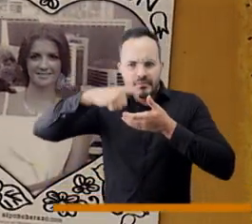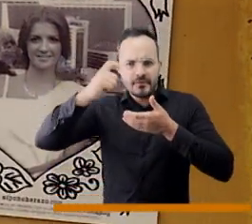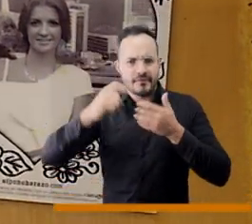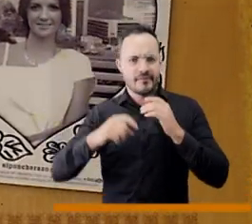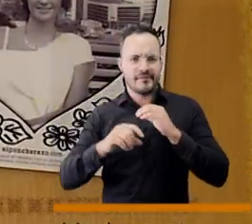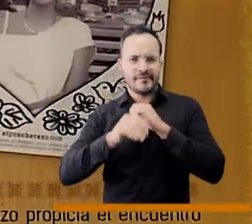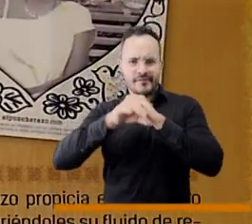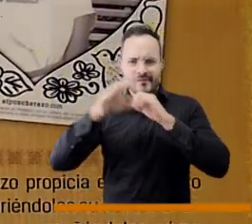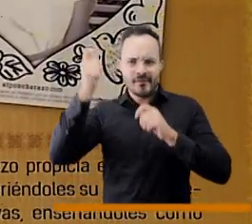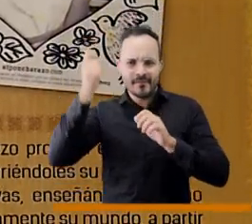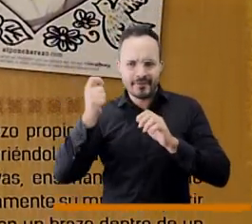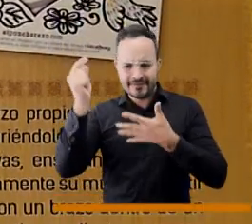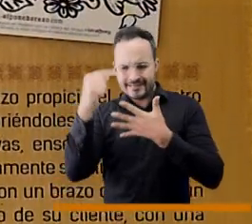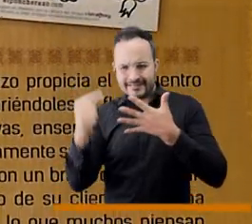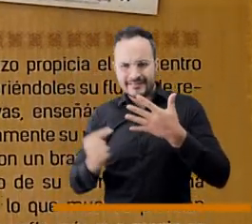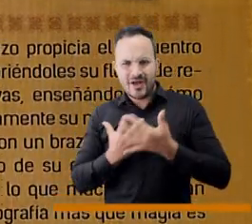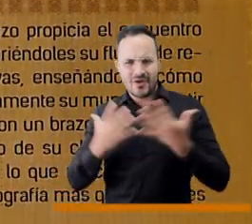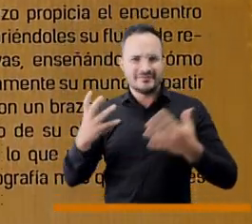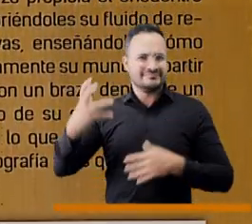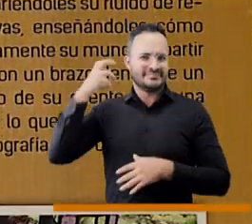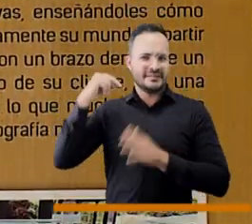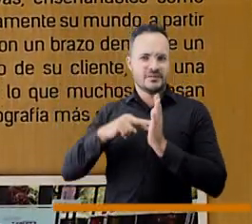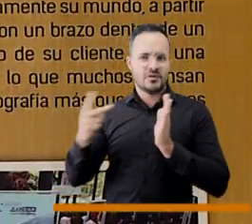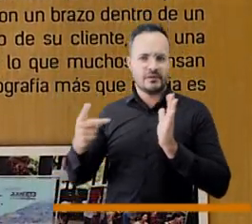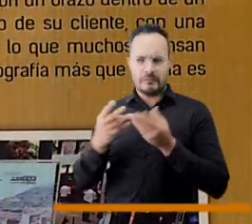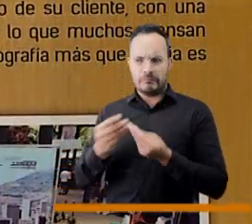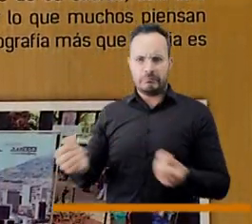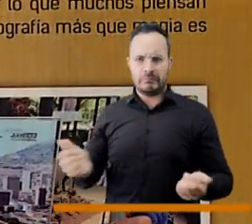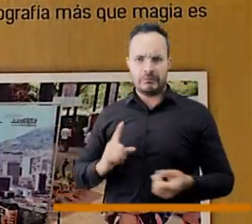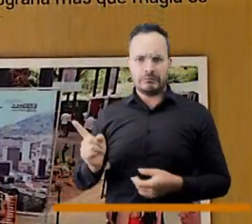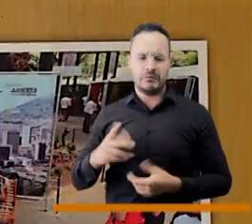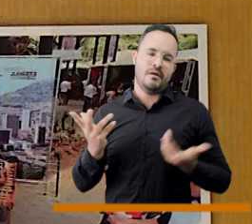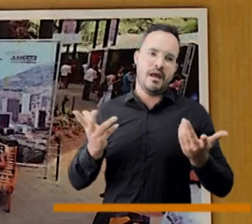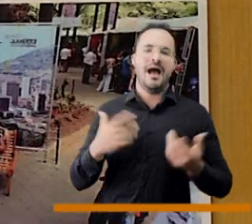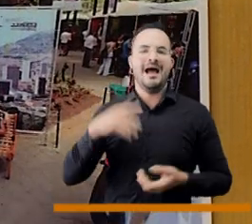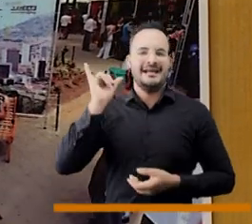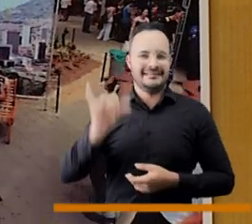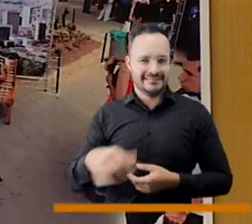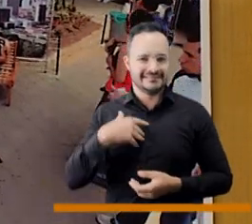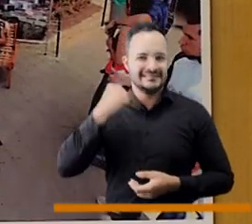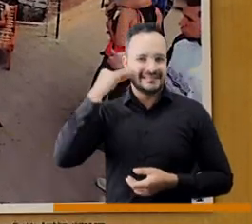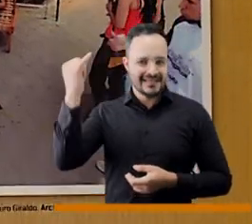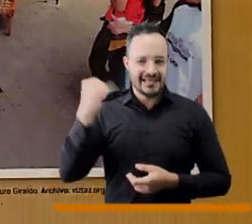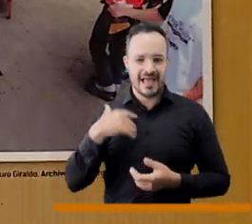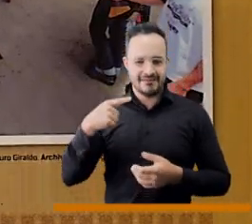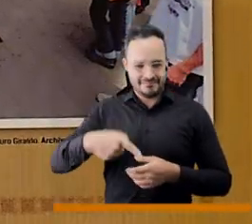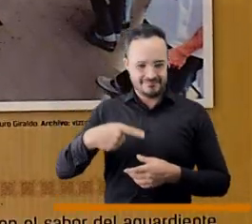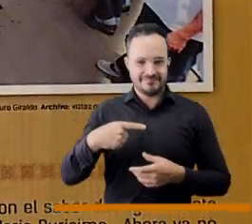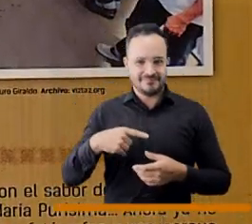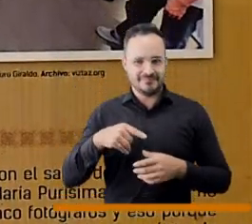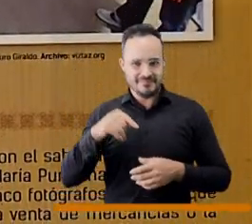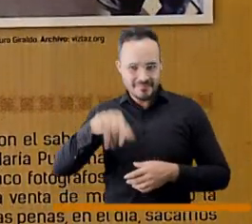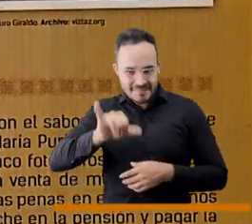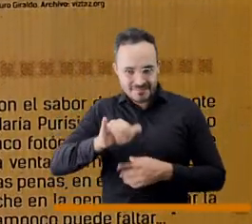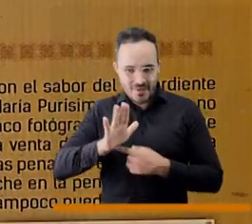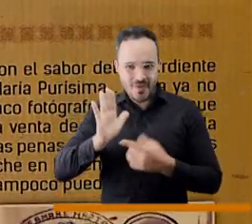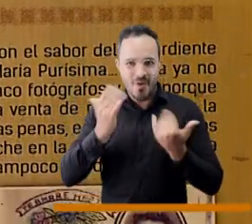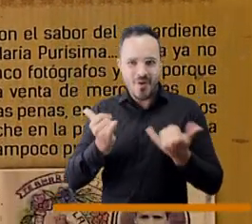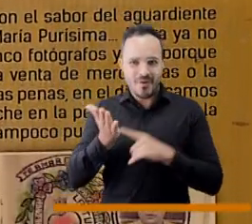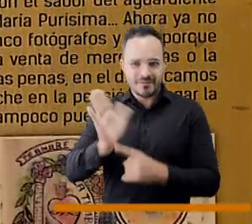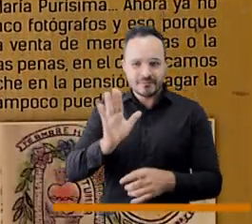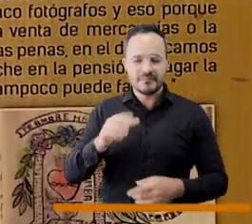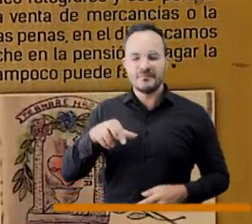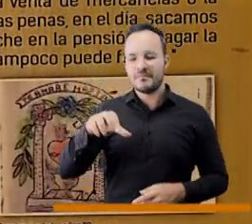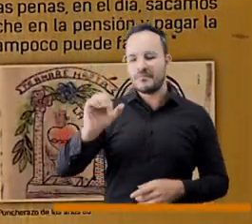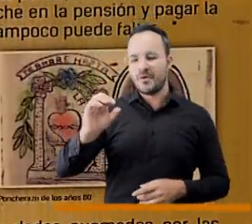Entonces empezamos a tratar de preservarla. Uno de los proyectos es este, el poncherazo. El poncherazo fue